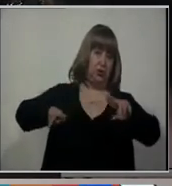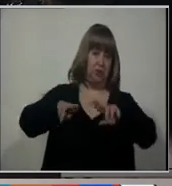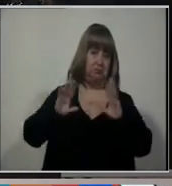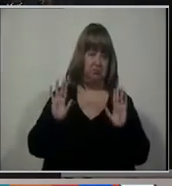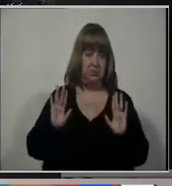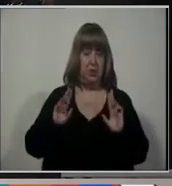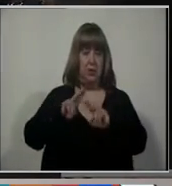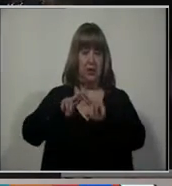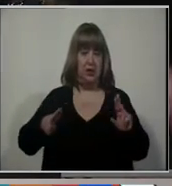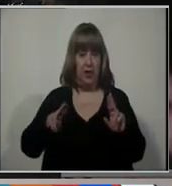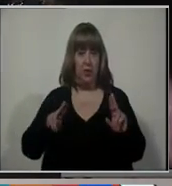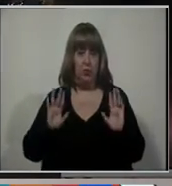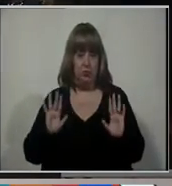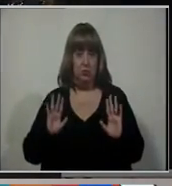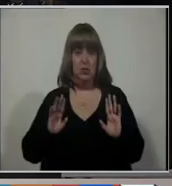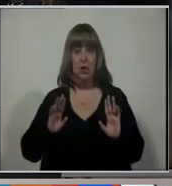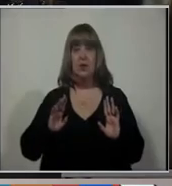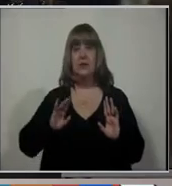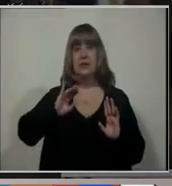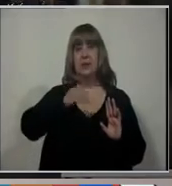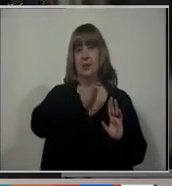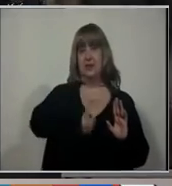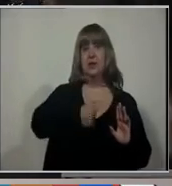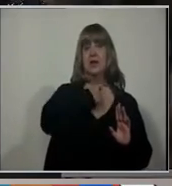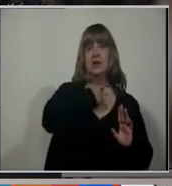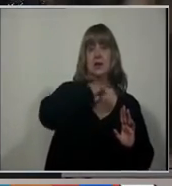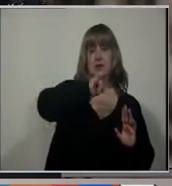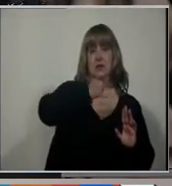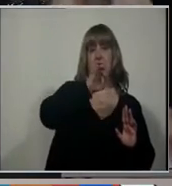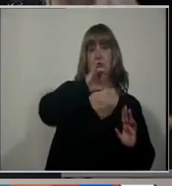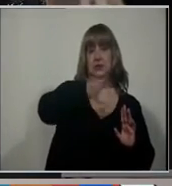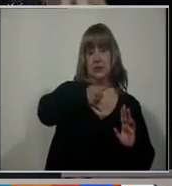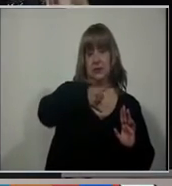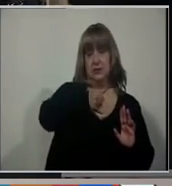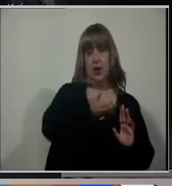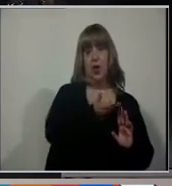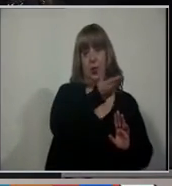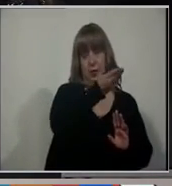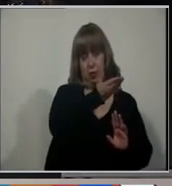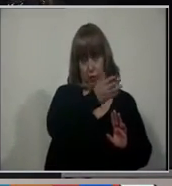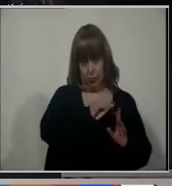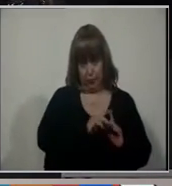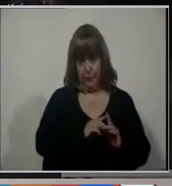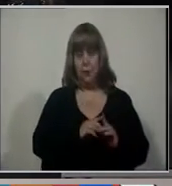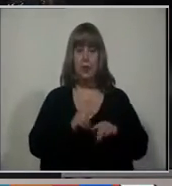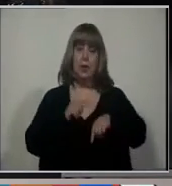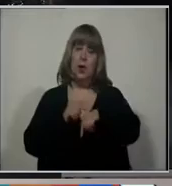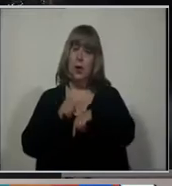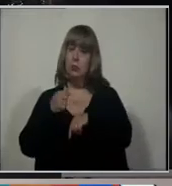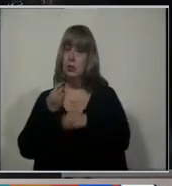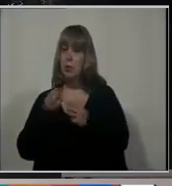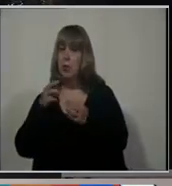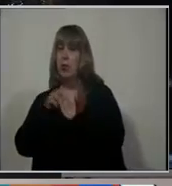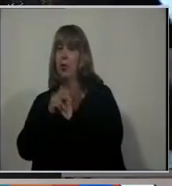está bien revuelto. Y algo que tiene que ver también con el consumo. En las últimas horas y durante este fin de